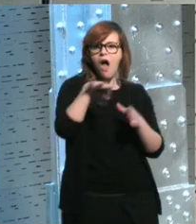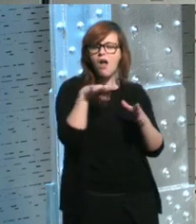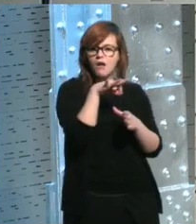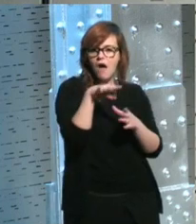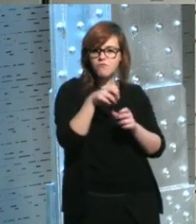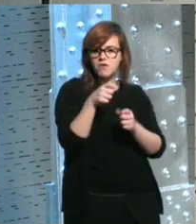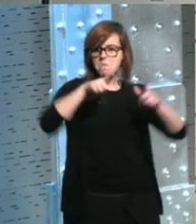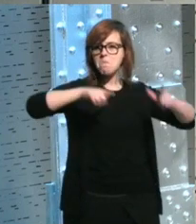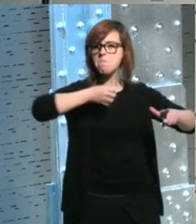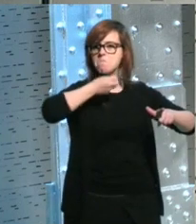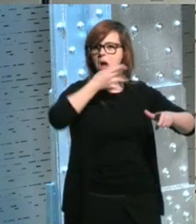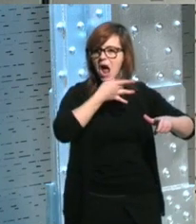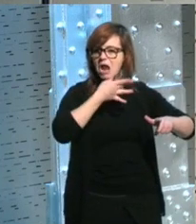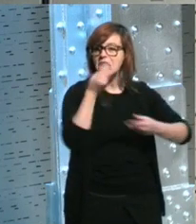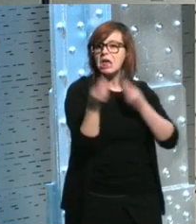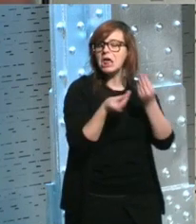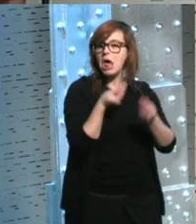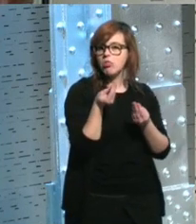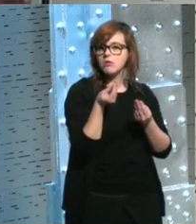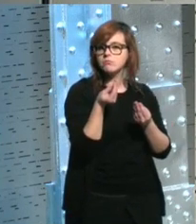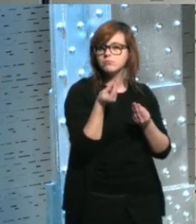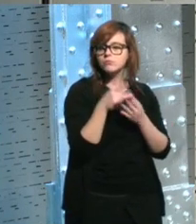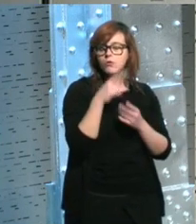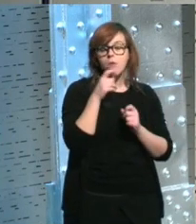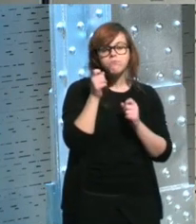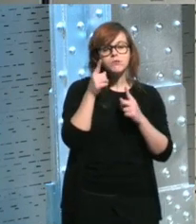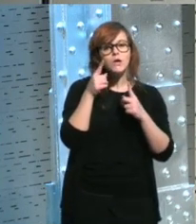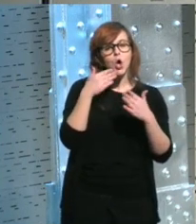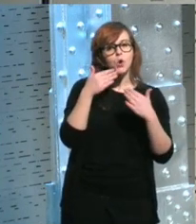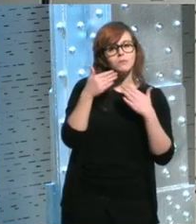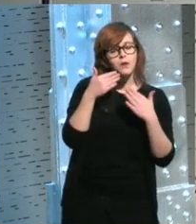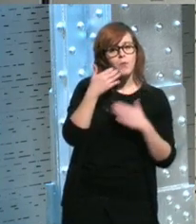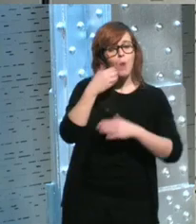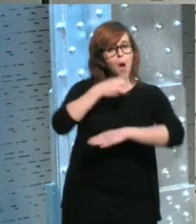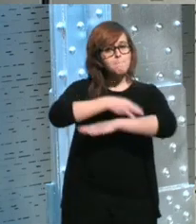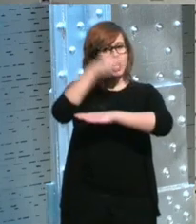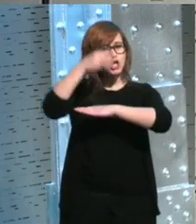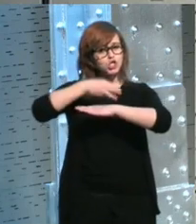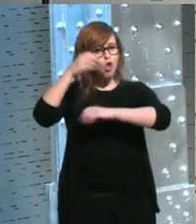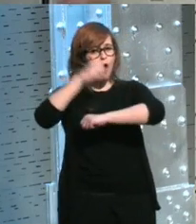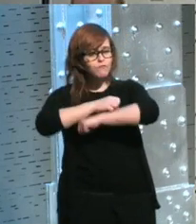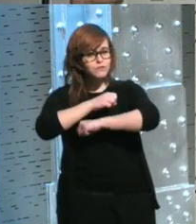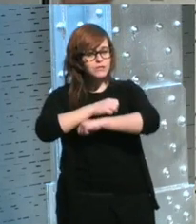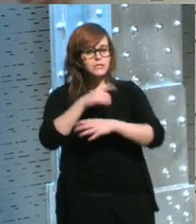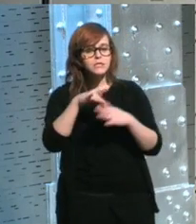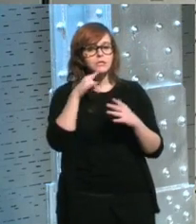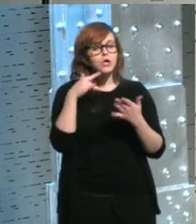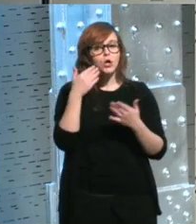conversación. Entonces lo fascinó el descubrir que Microsoft estaba haciendo una